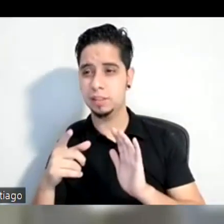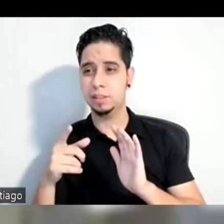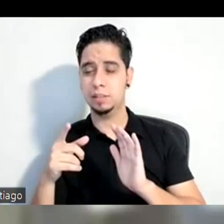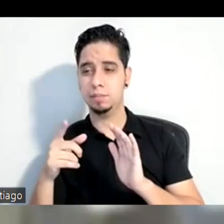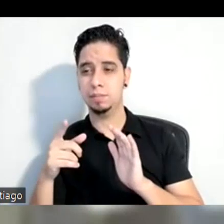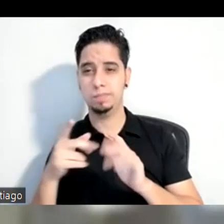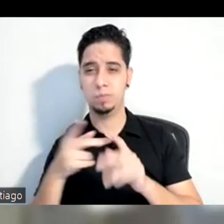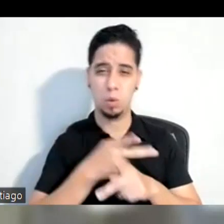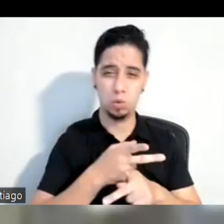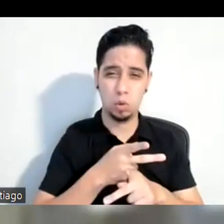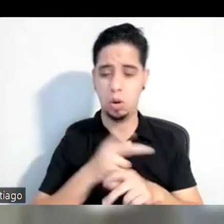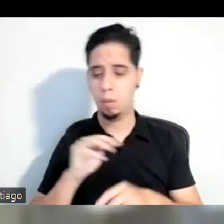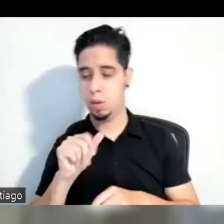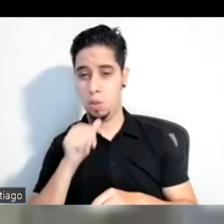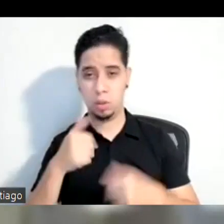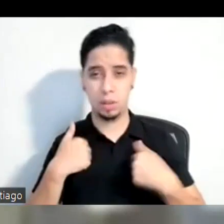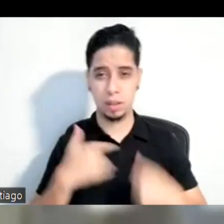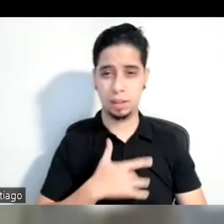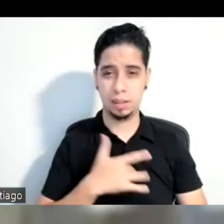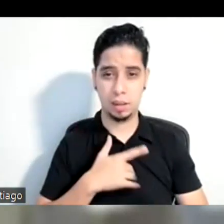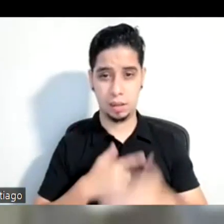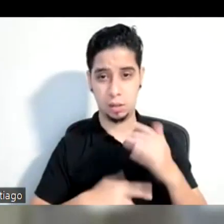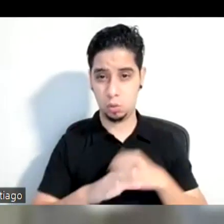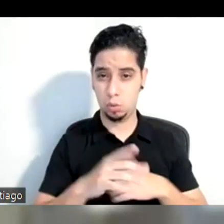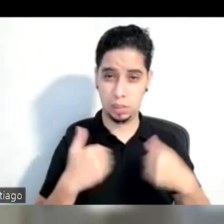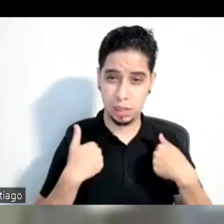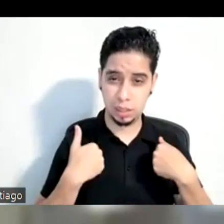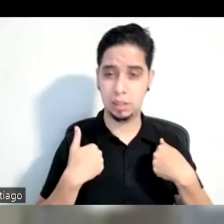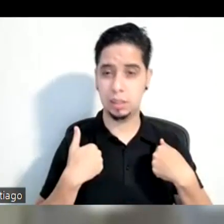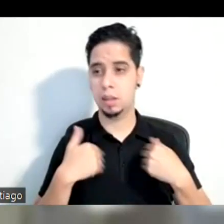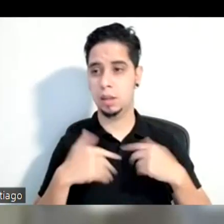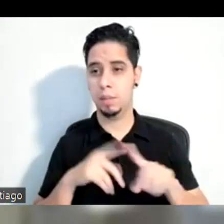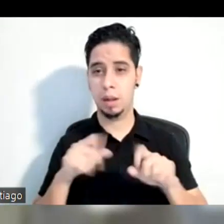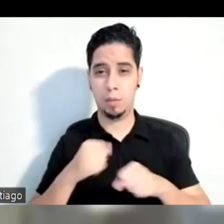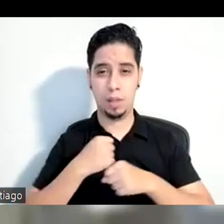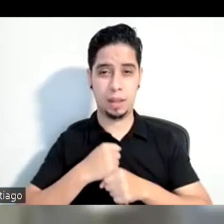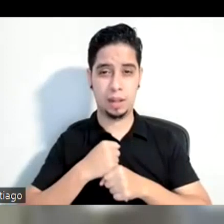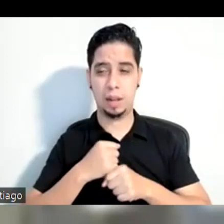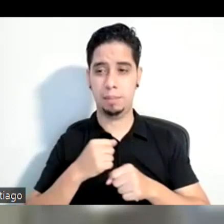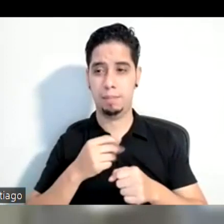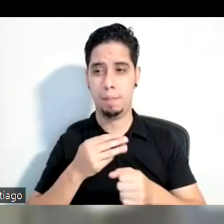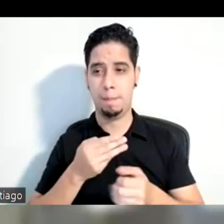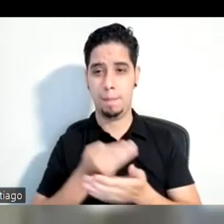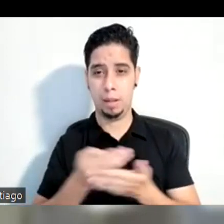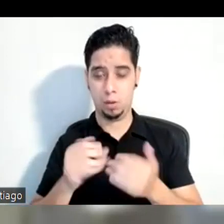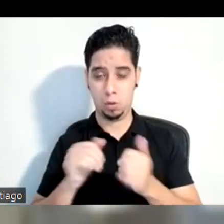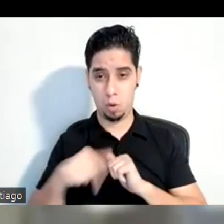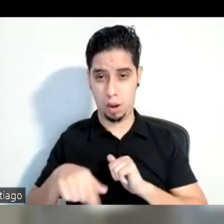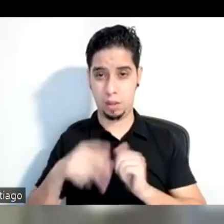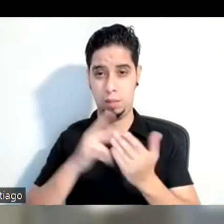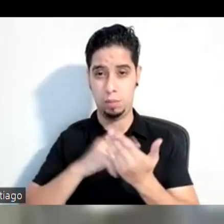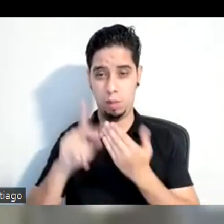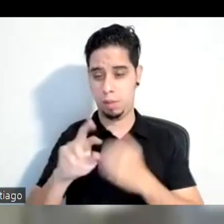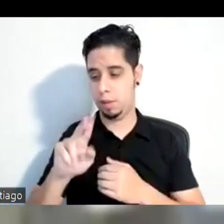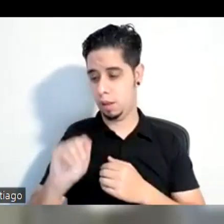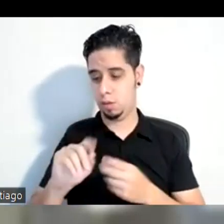no tienen la sensibilidad que tú tienes, por ejemplo, Adriana, para crear material como este programa de radio,